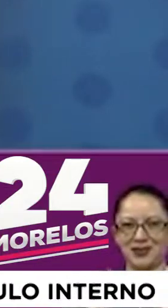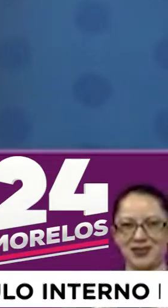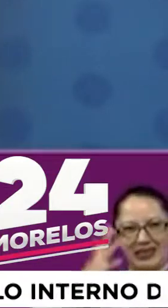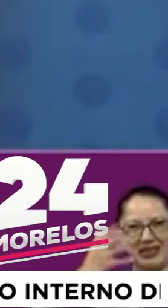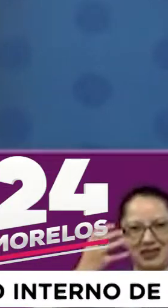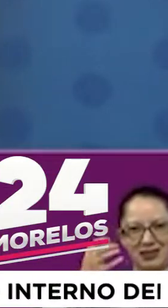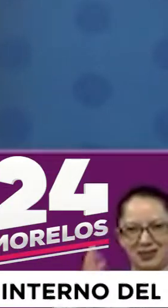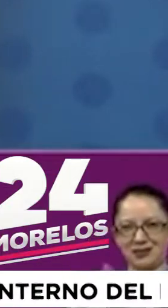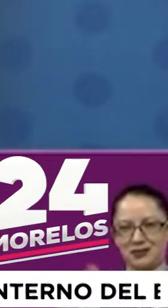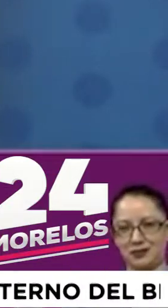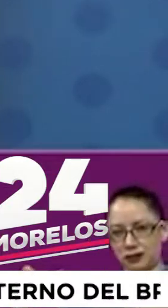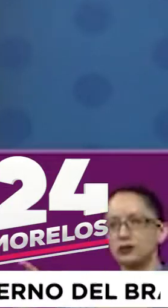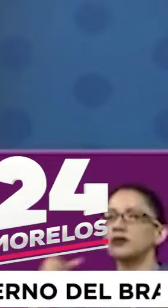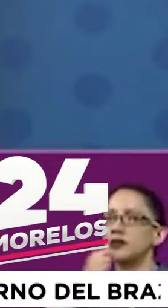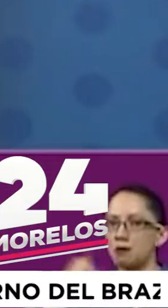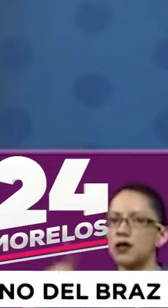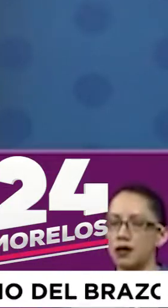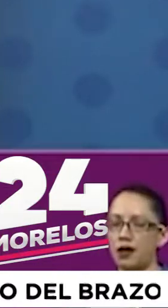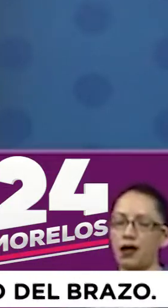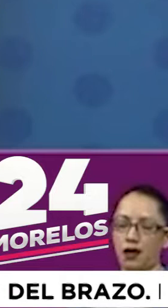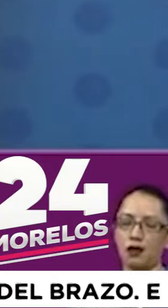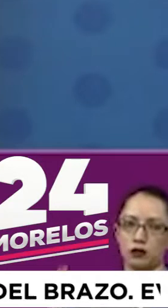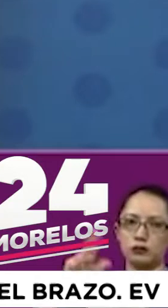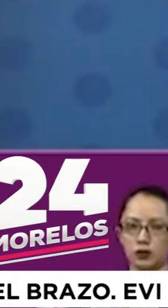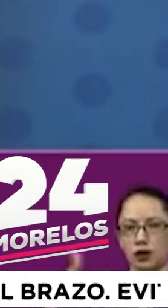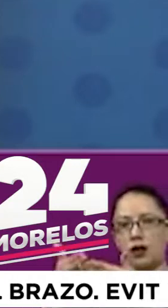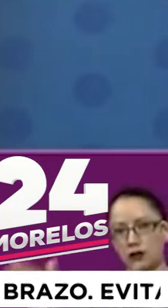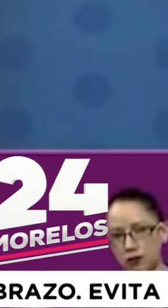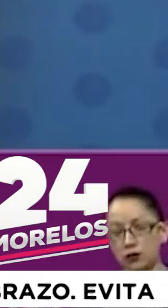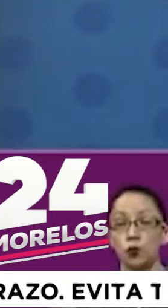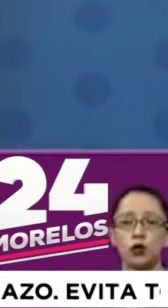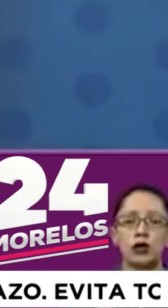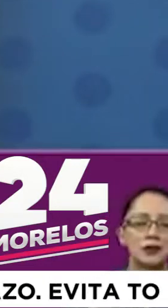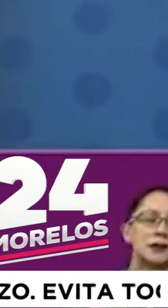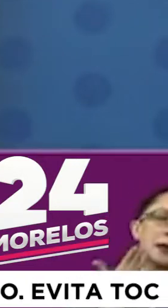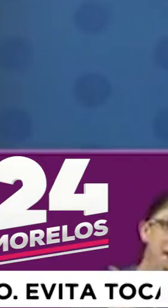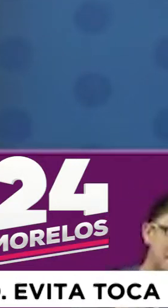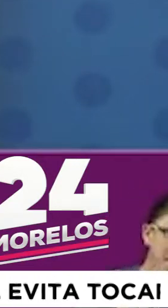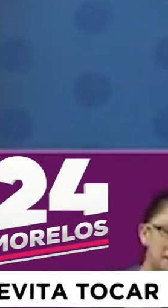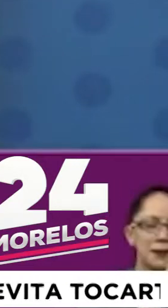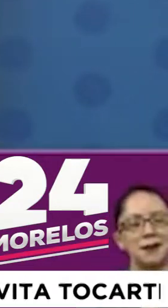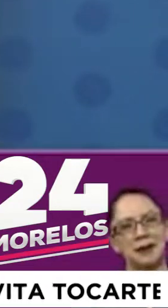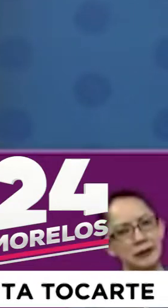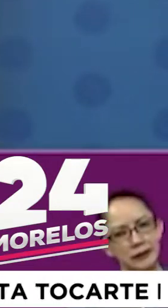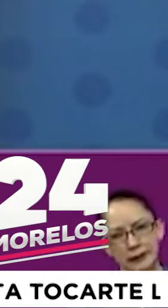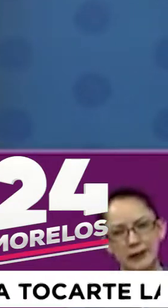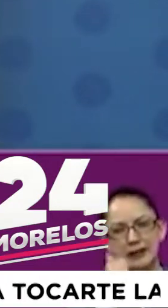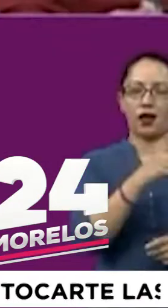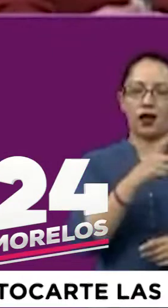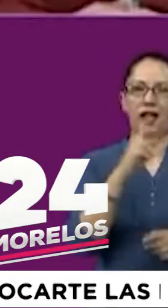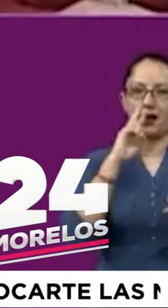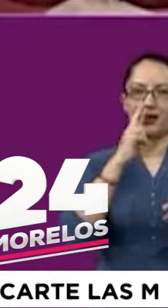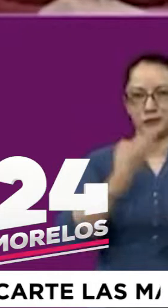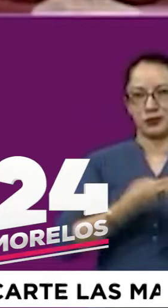trata de las colonias Centro, Ciudad Chapultepec, Antonio Varona y Acapatzingo. En Emiliano Zapata, el centro del